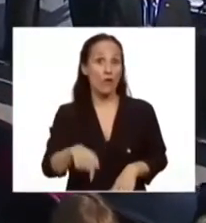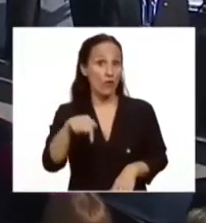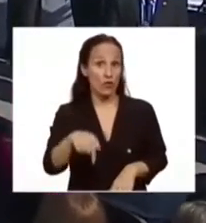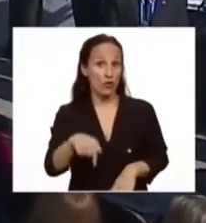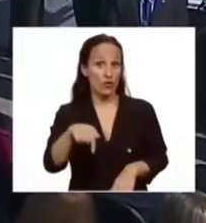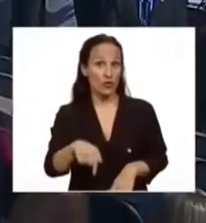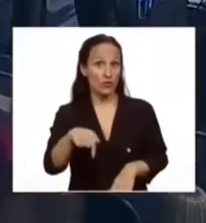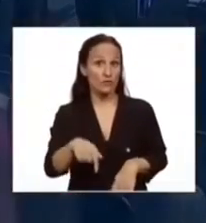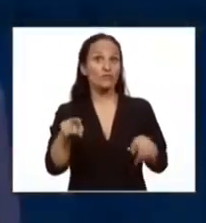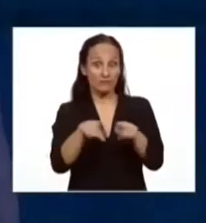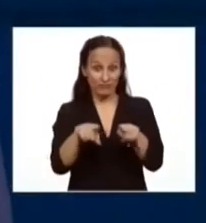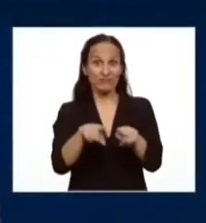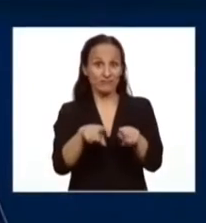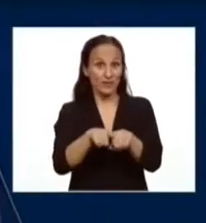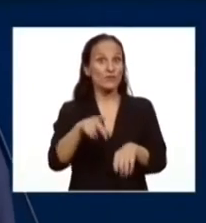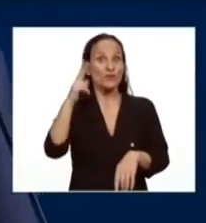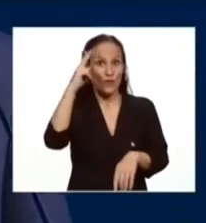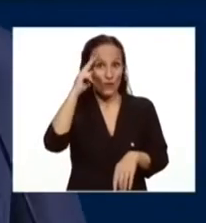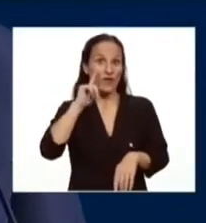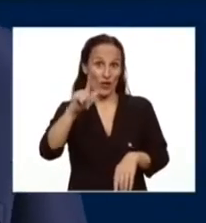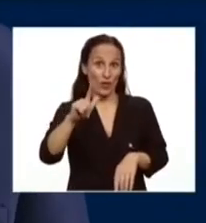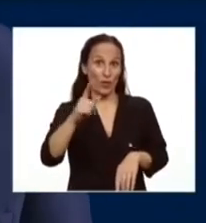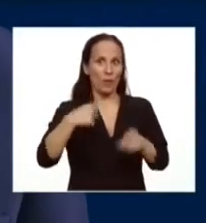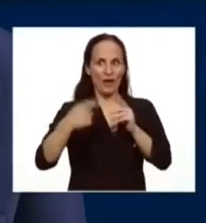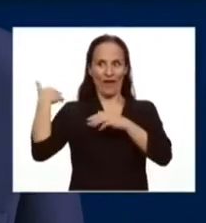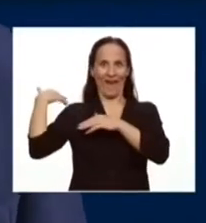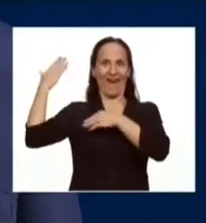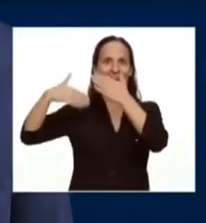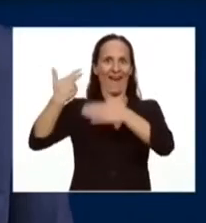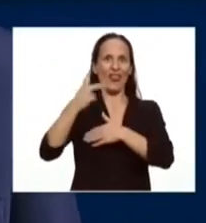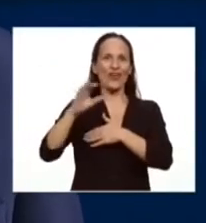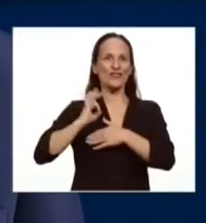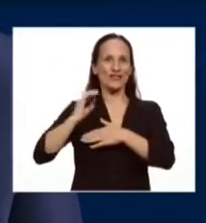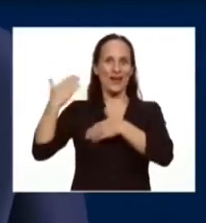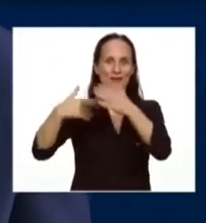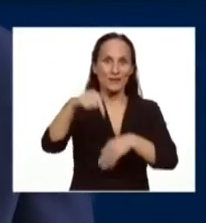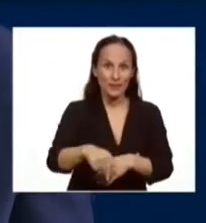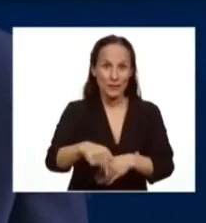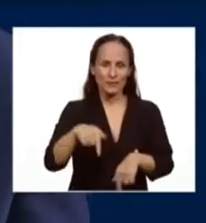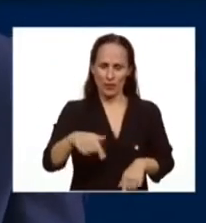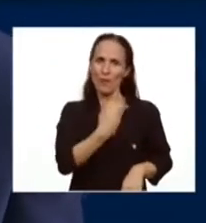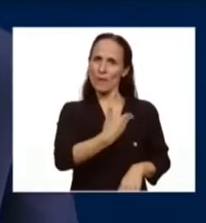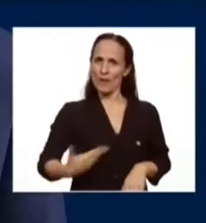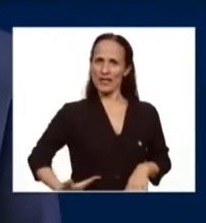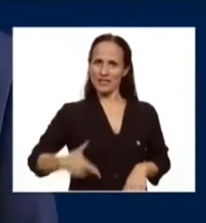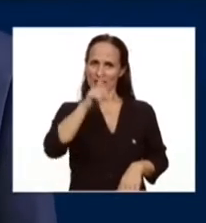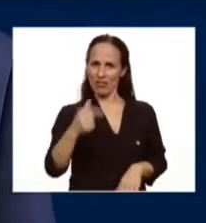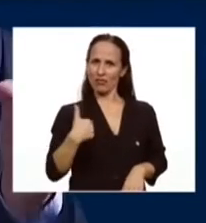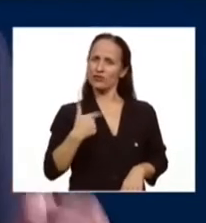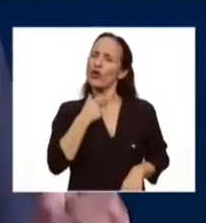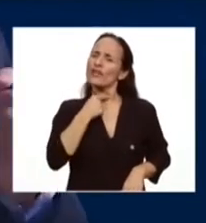el mismo 9 de julio, pero 200 años después, como Presidente de la República, que le quiero pedir lo mismo